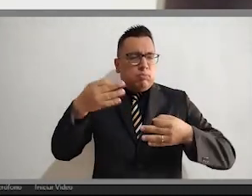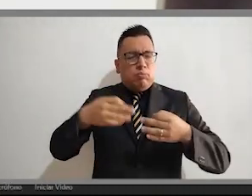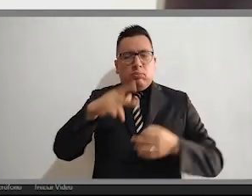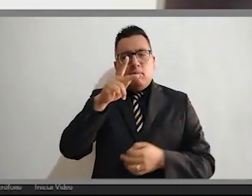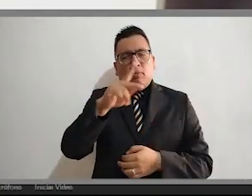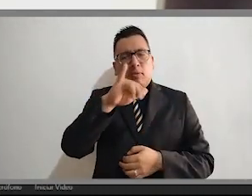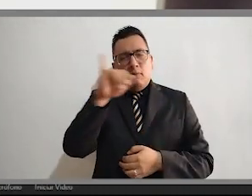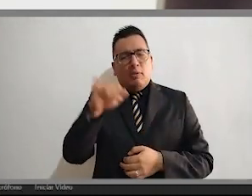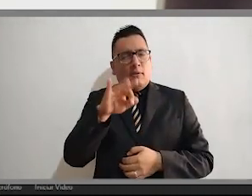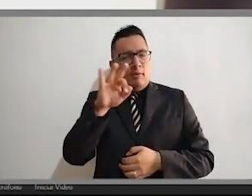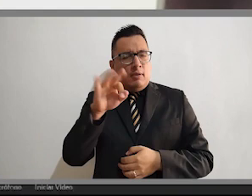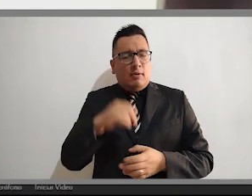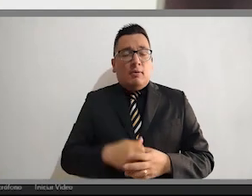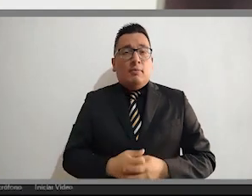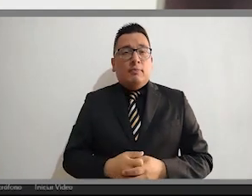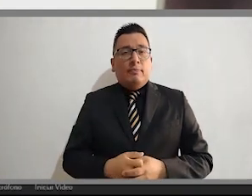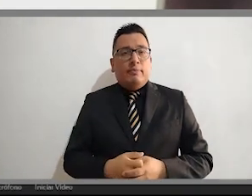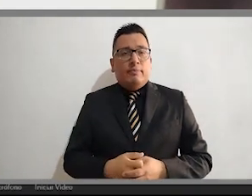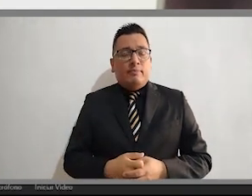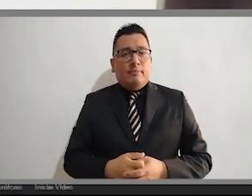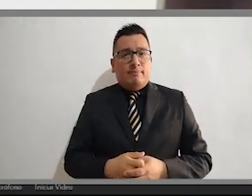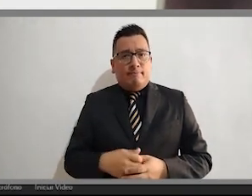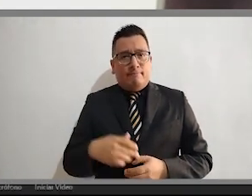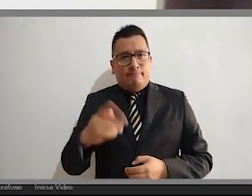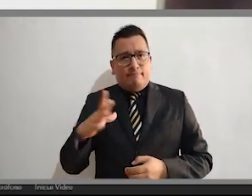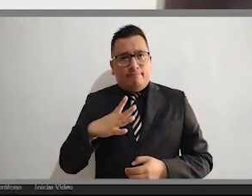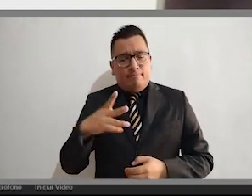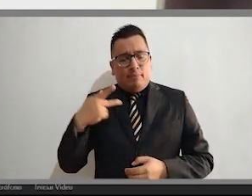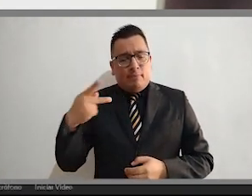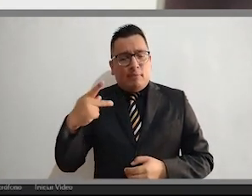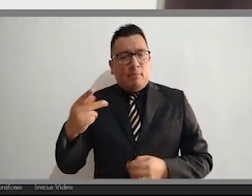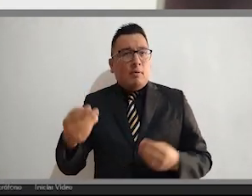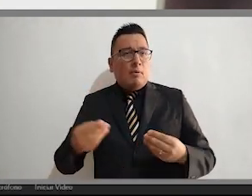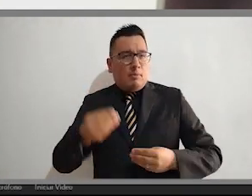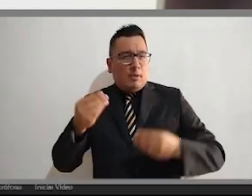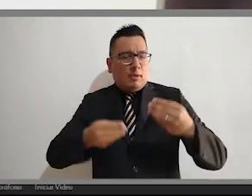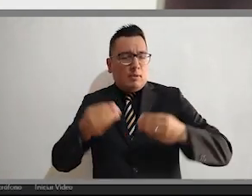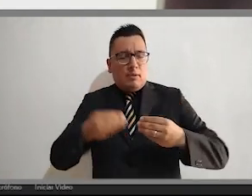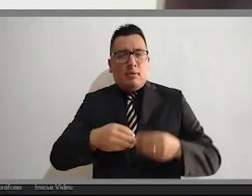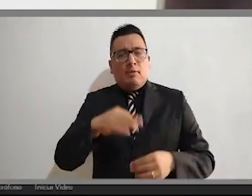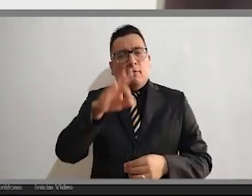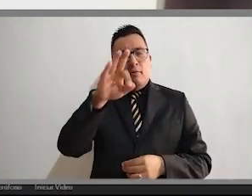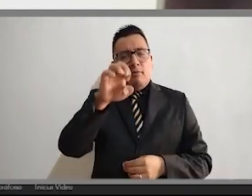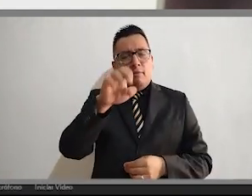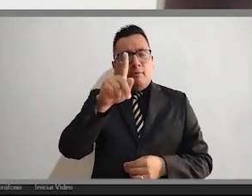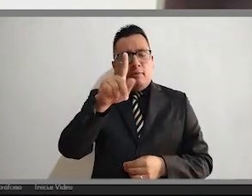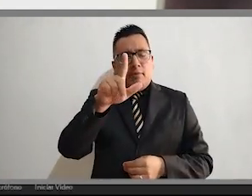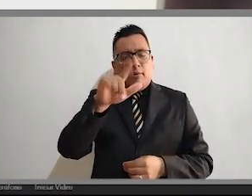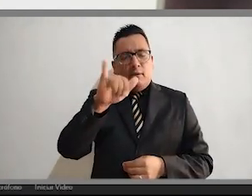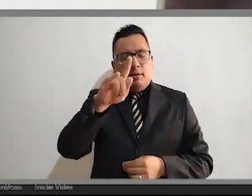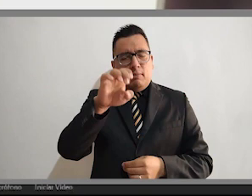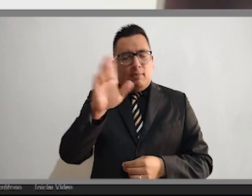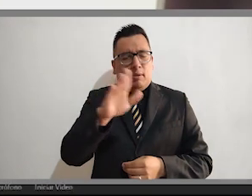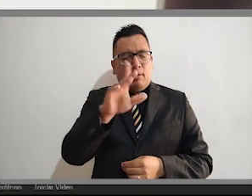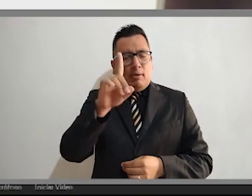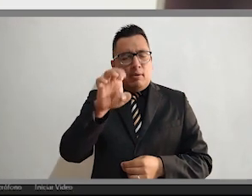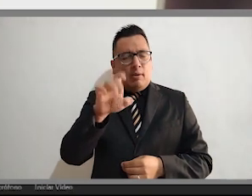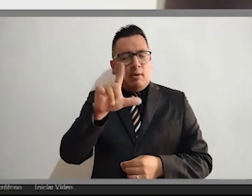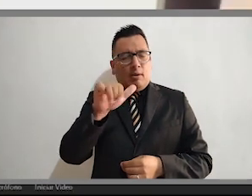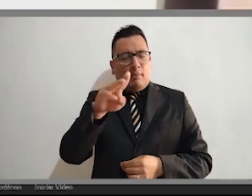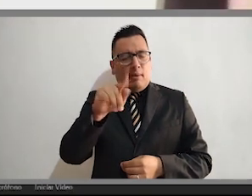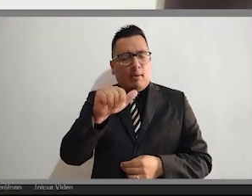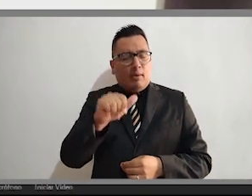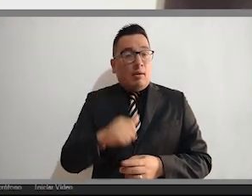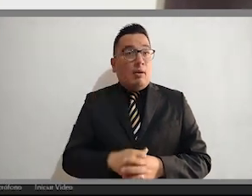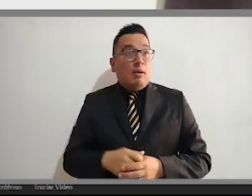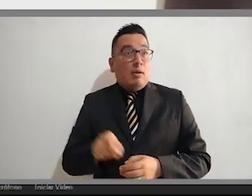Federación. En la ponencia del magistrado Felipe de la Mata Pizaña, fue profesora, además